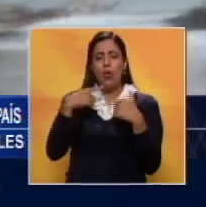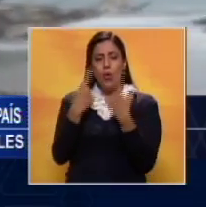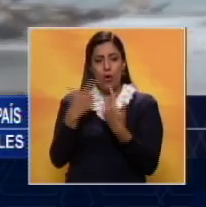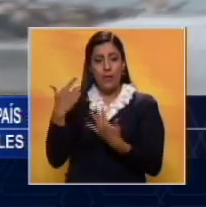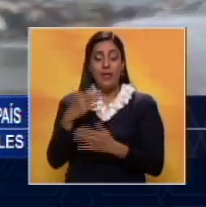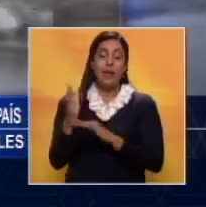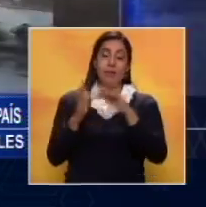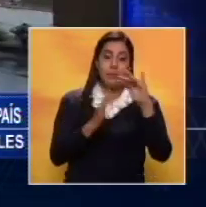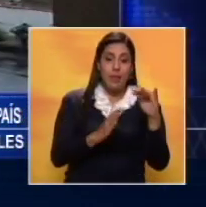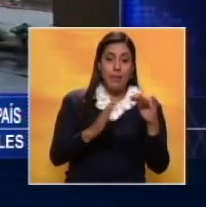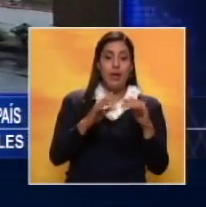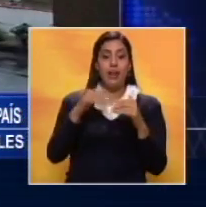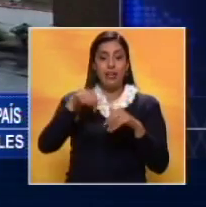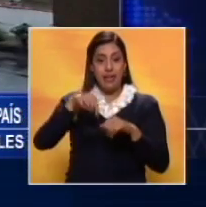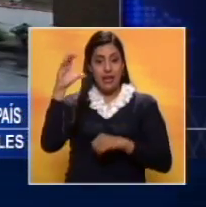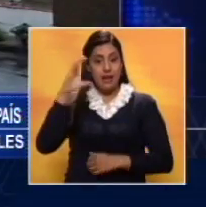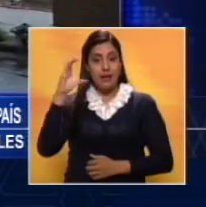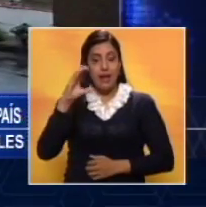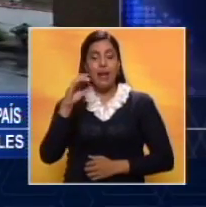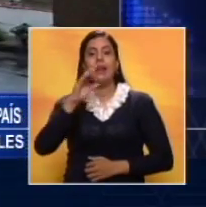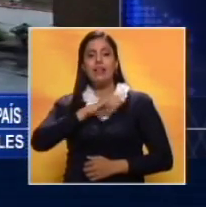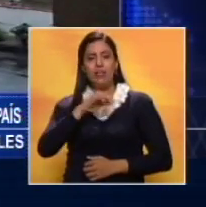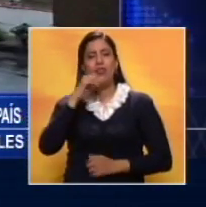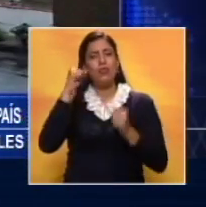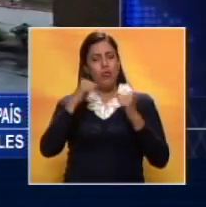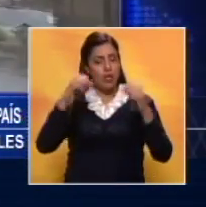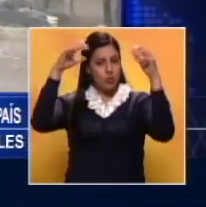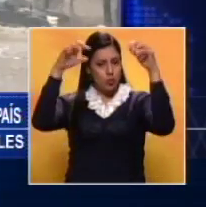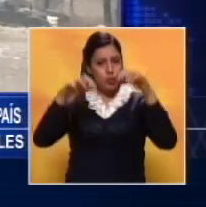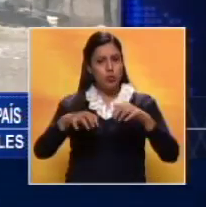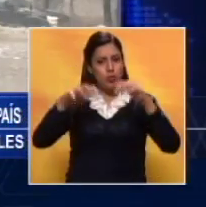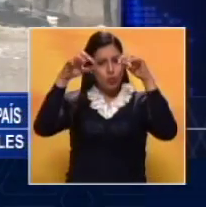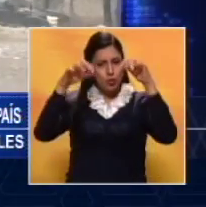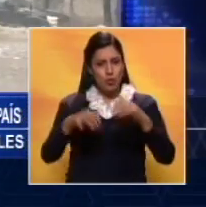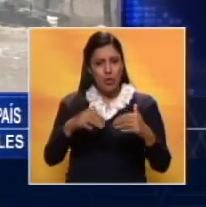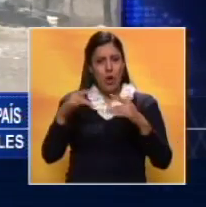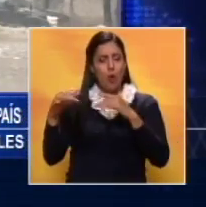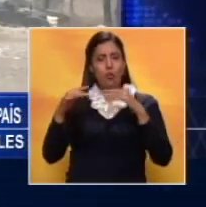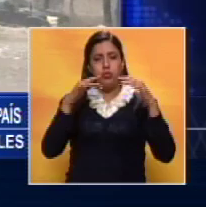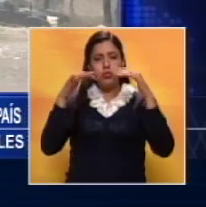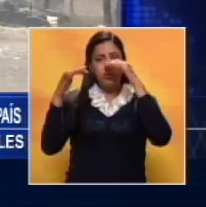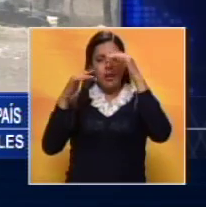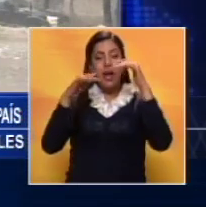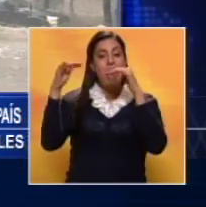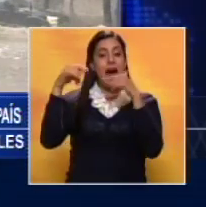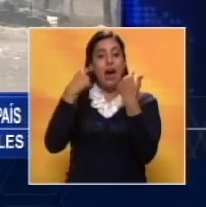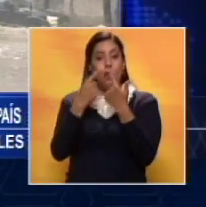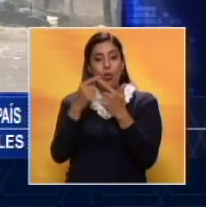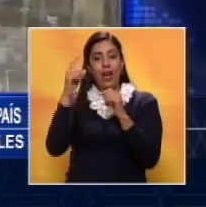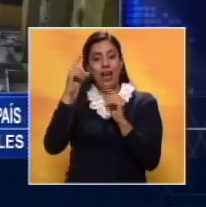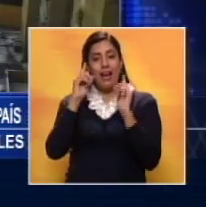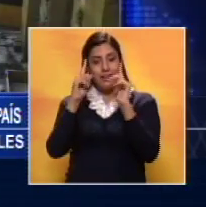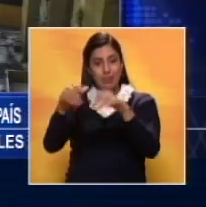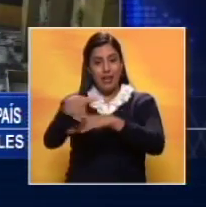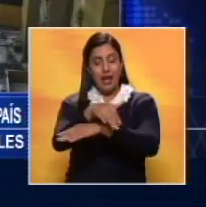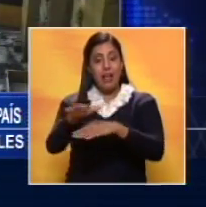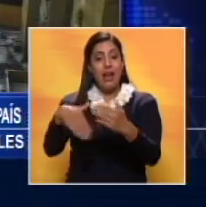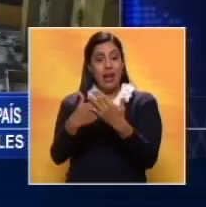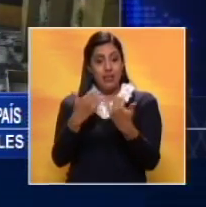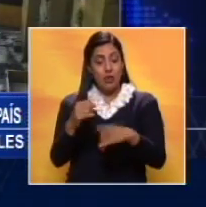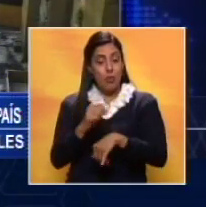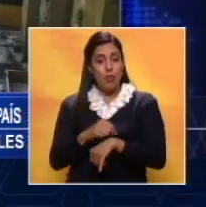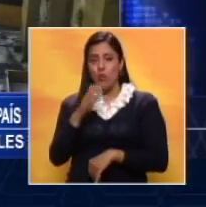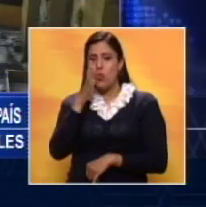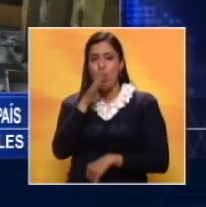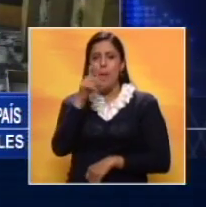sectores. Por su parte, en el área metropolitana se reportaron fuertes lluvias que desencadenaron en inundación de vías públicas. Hasta el